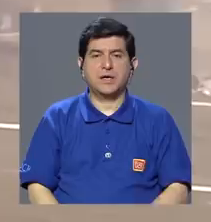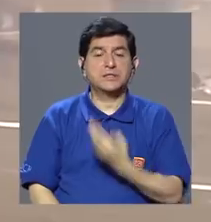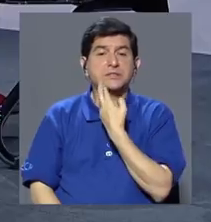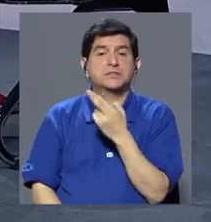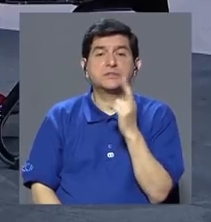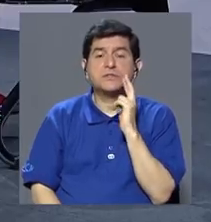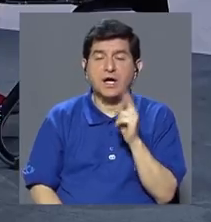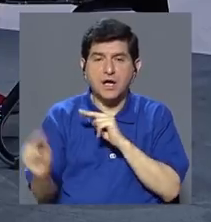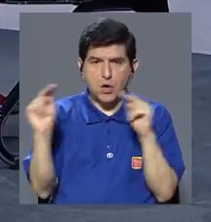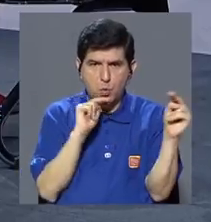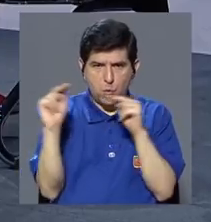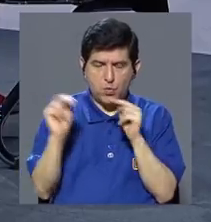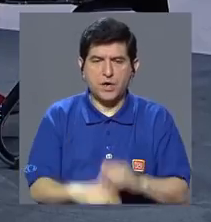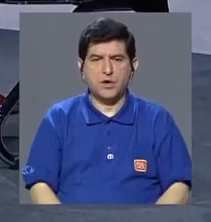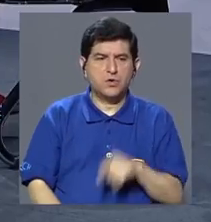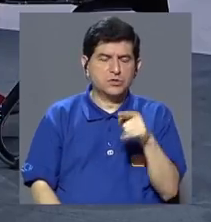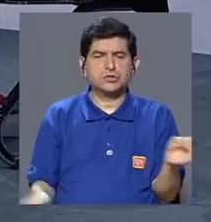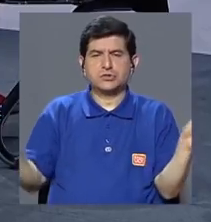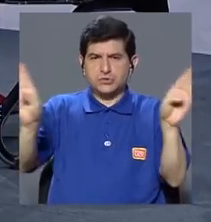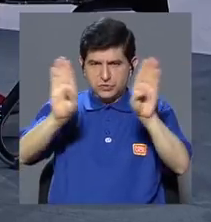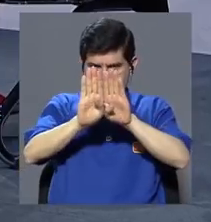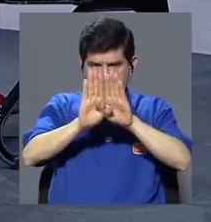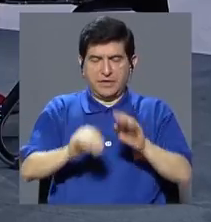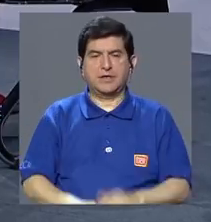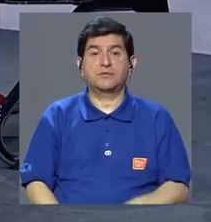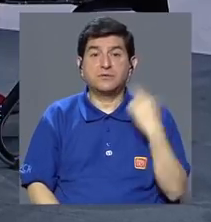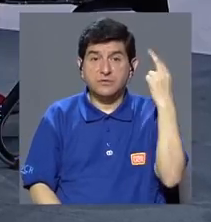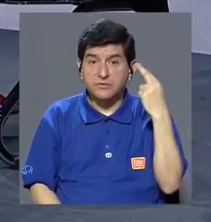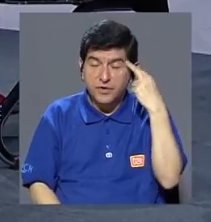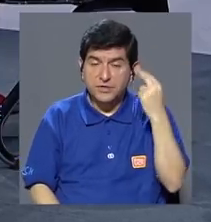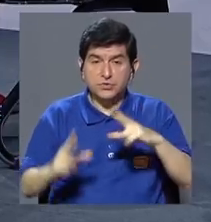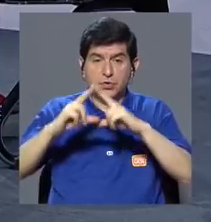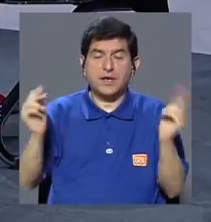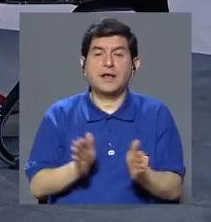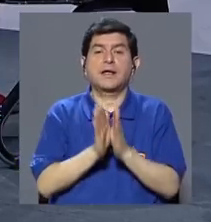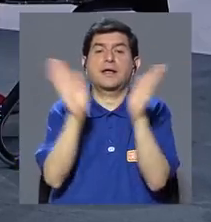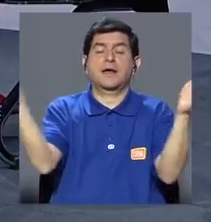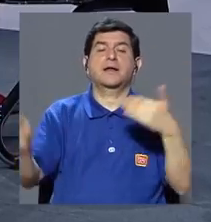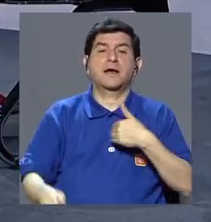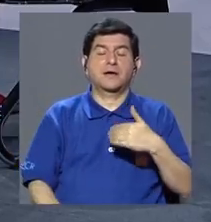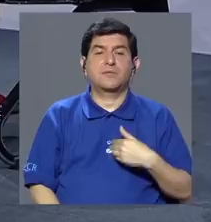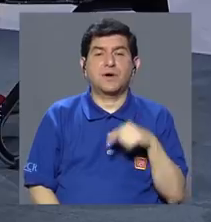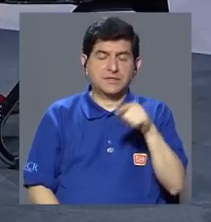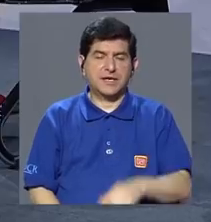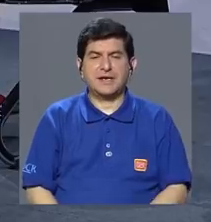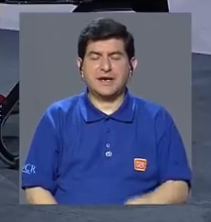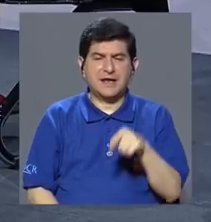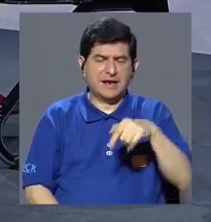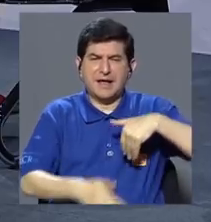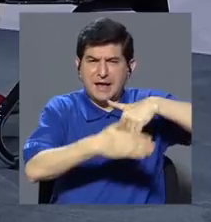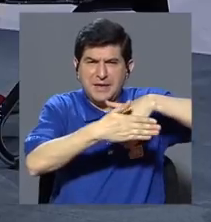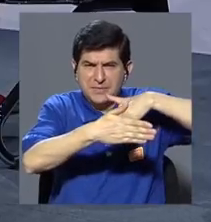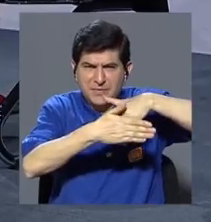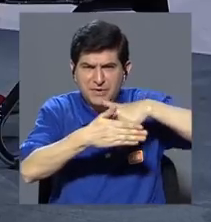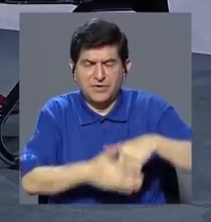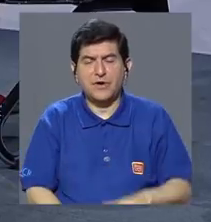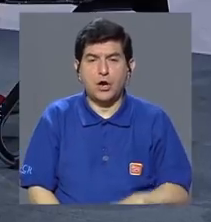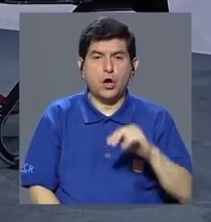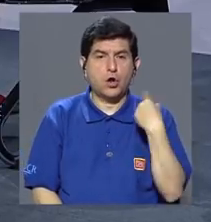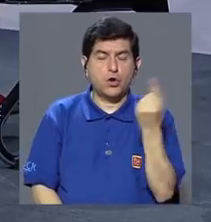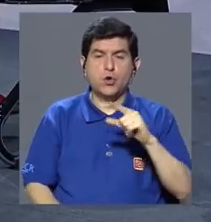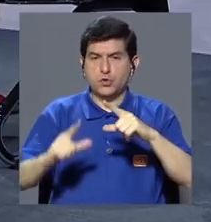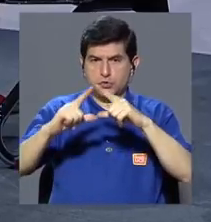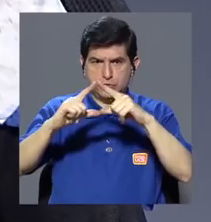negocios que están siendo cerrados porque en nicaragua en general hay tanques y no llega a la alimentación no sólo en managua sino a